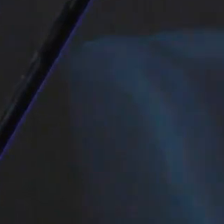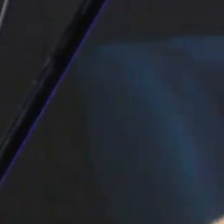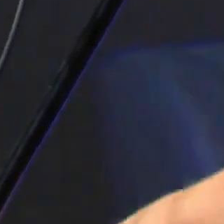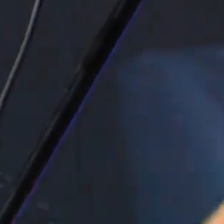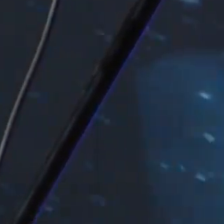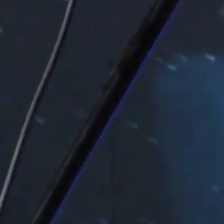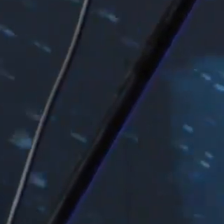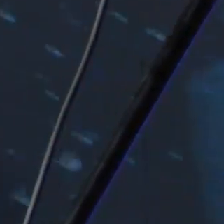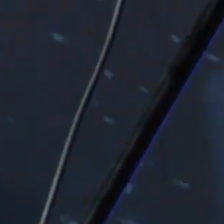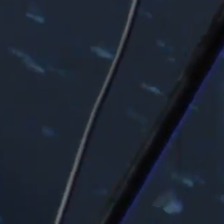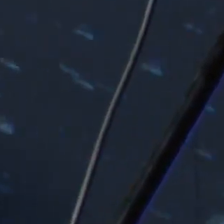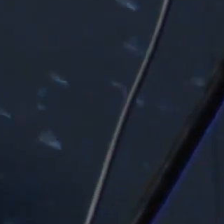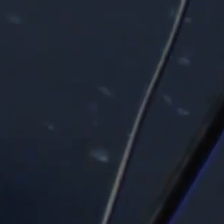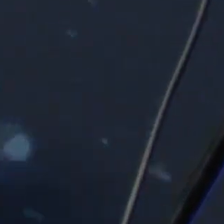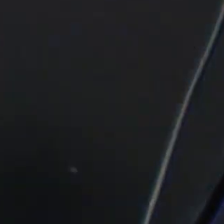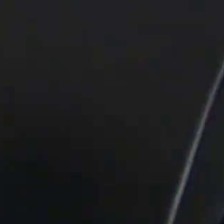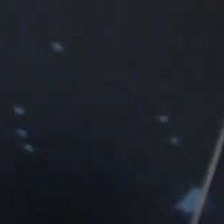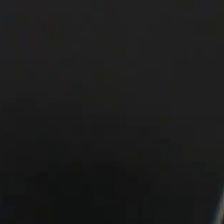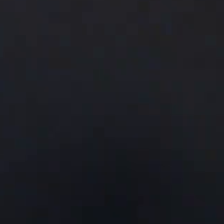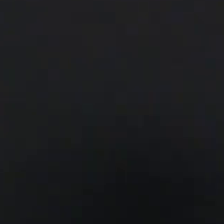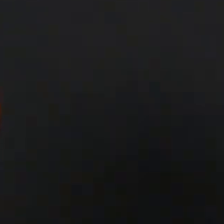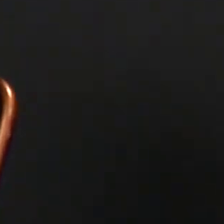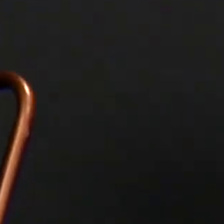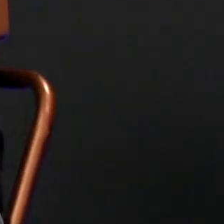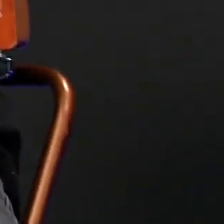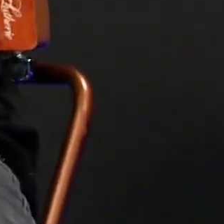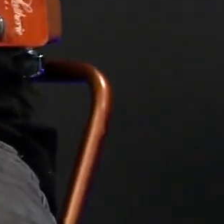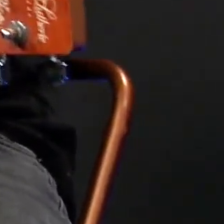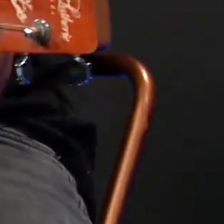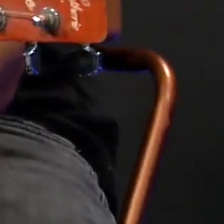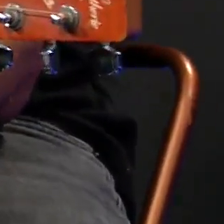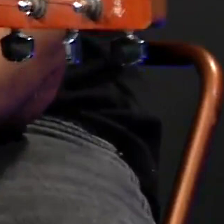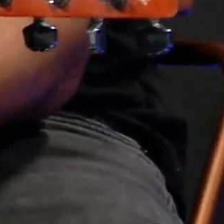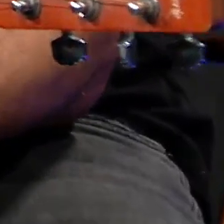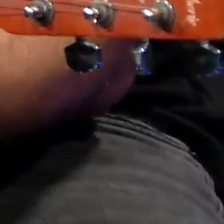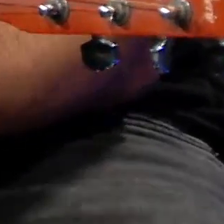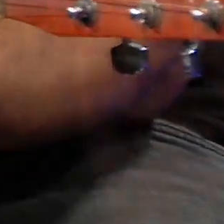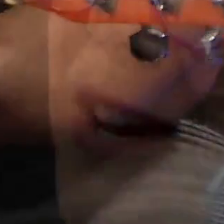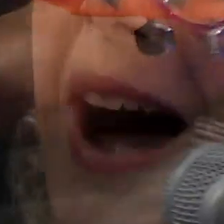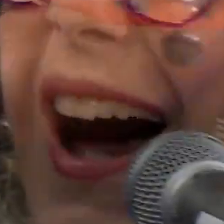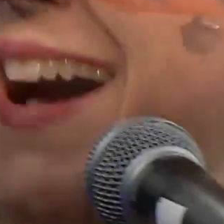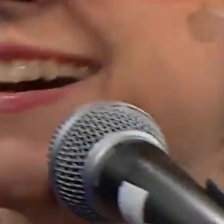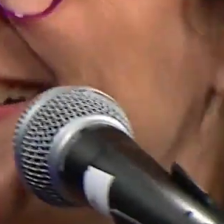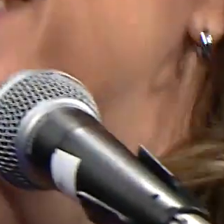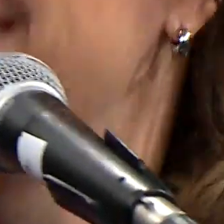error. Aunque lo intentes reparar, y la vela, si la rina, si la